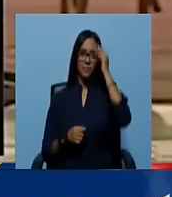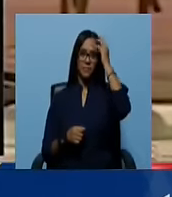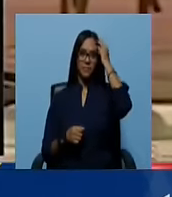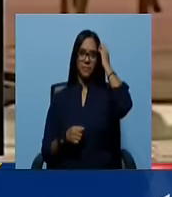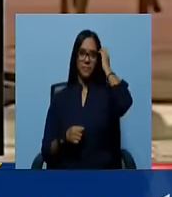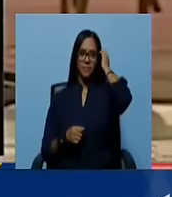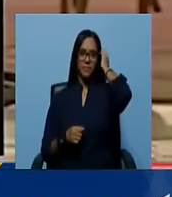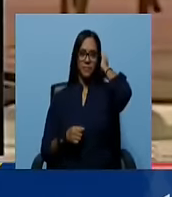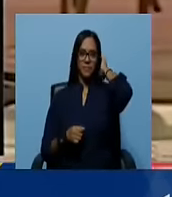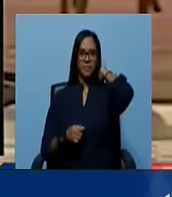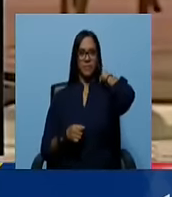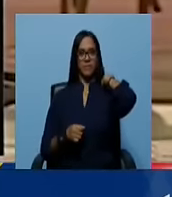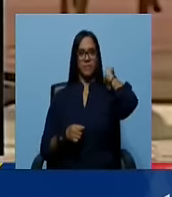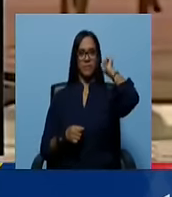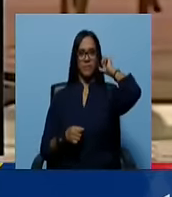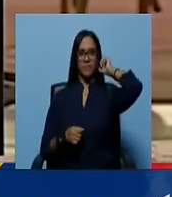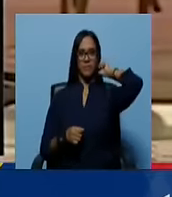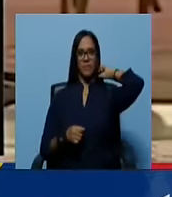Nahum.